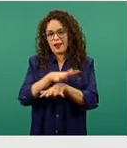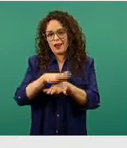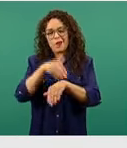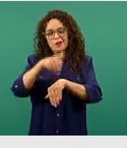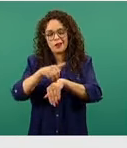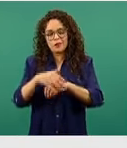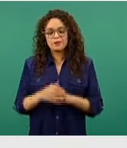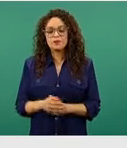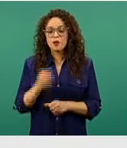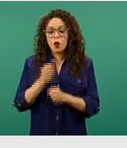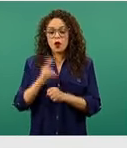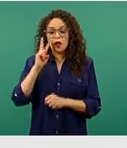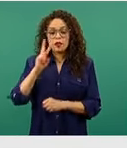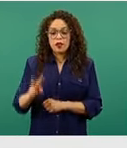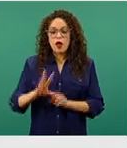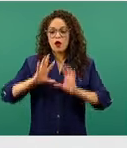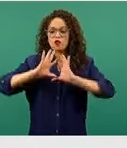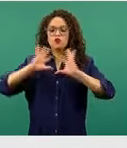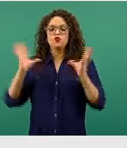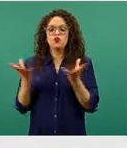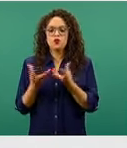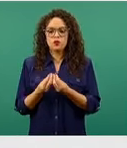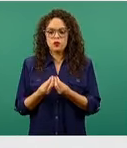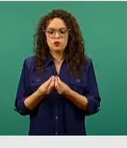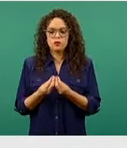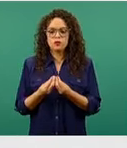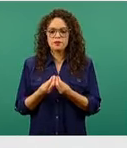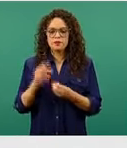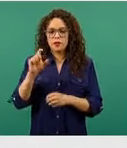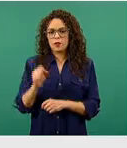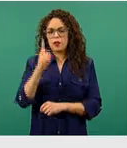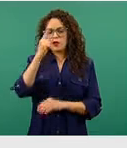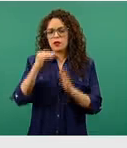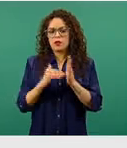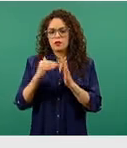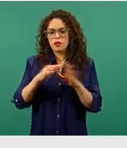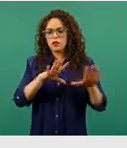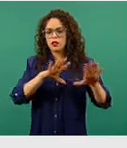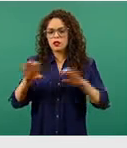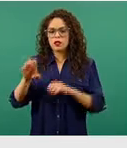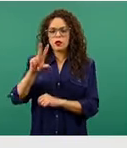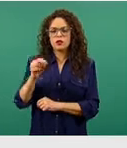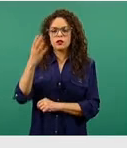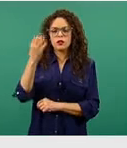en forma acumulativa la cantidad de vacunas,